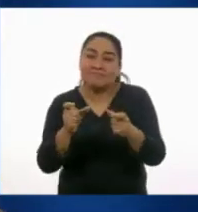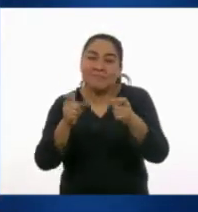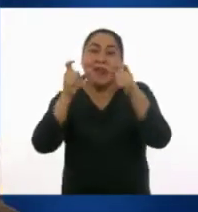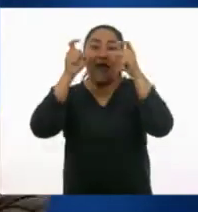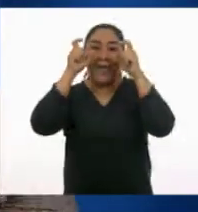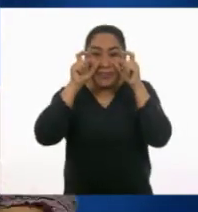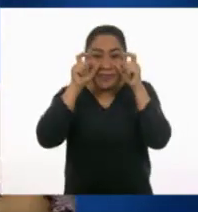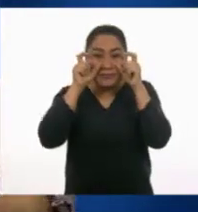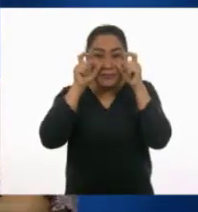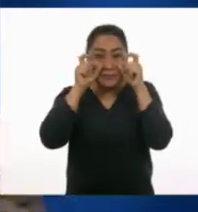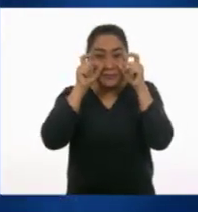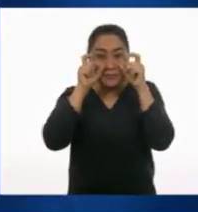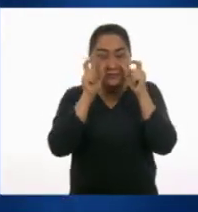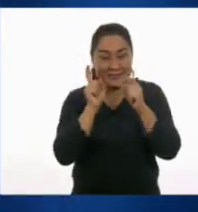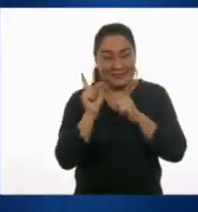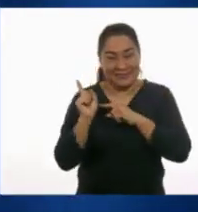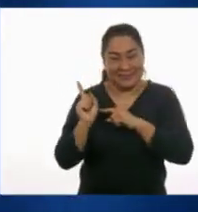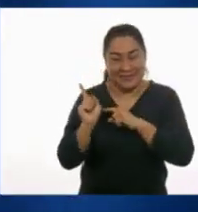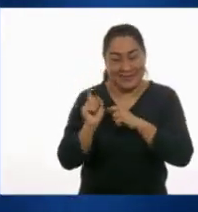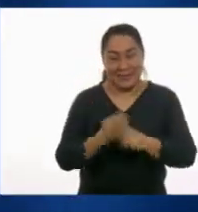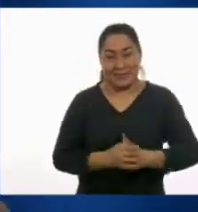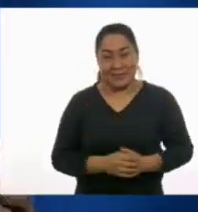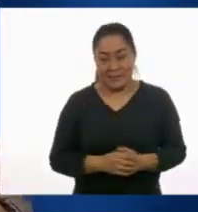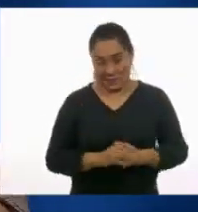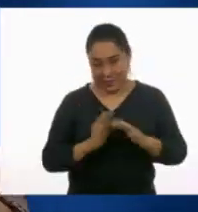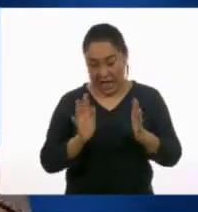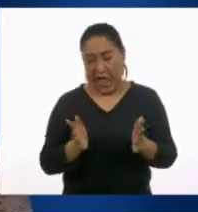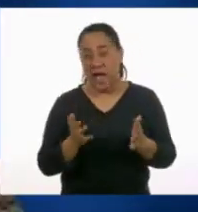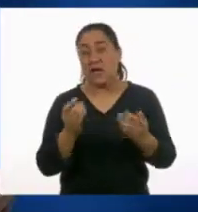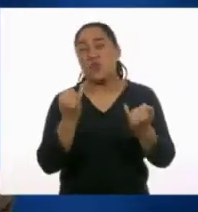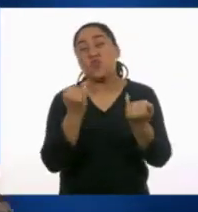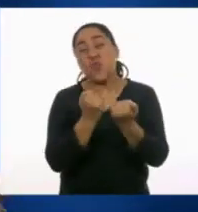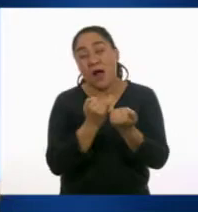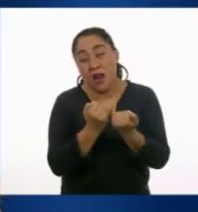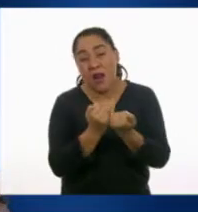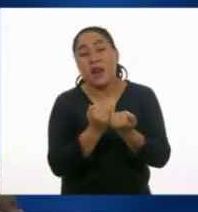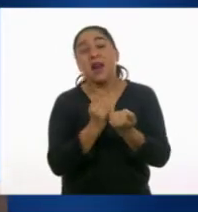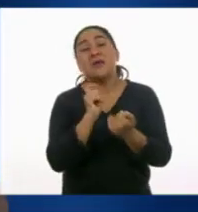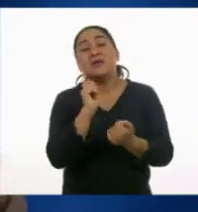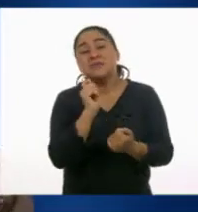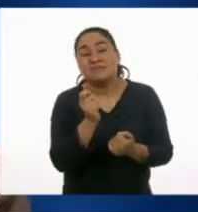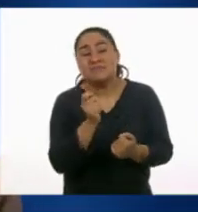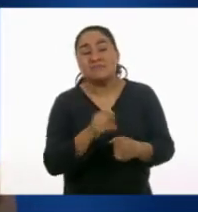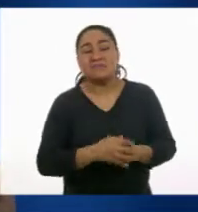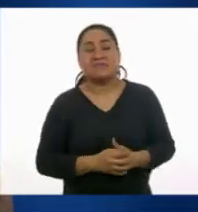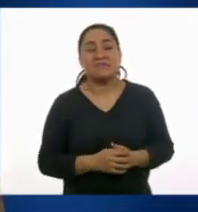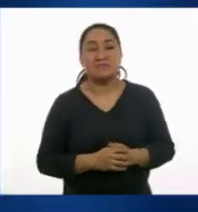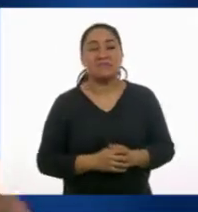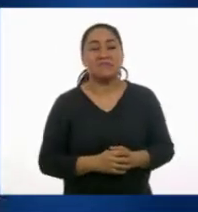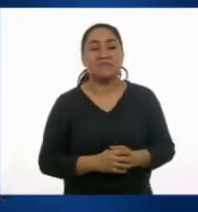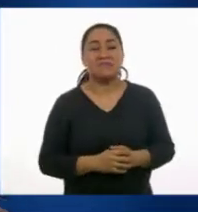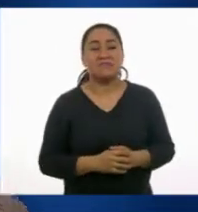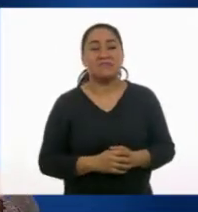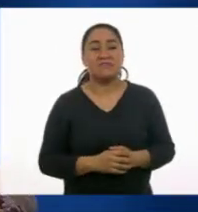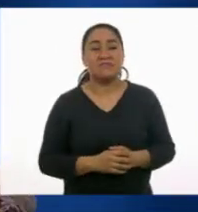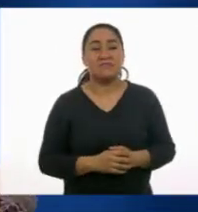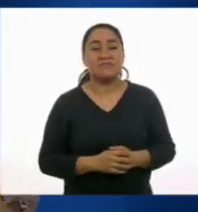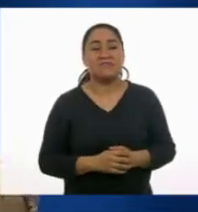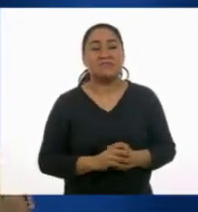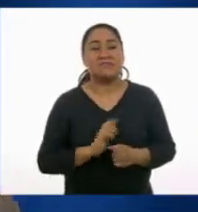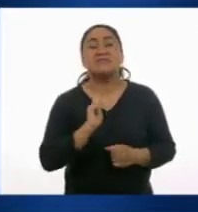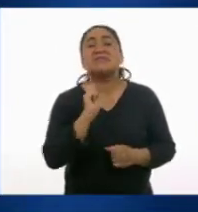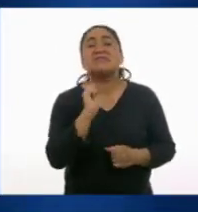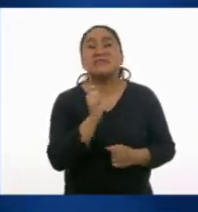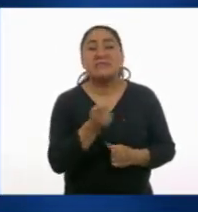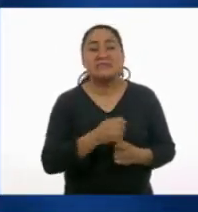así. Pero ya también tiene un problema un poco de que con